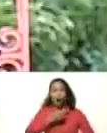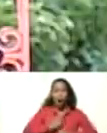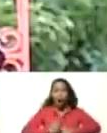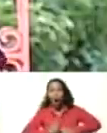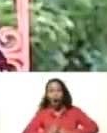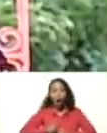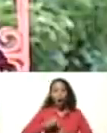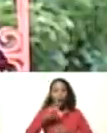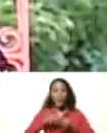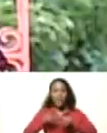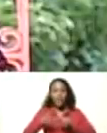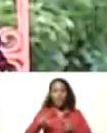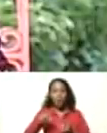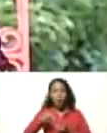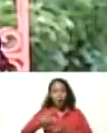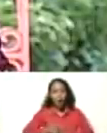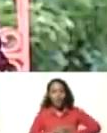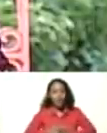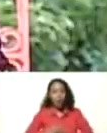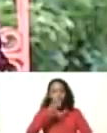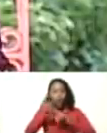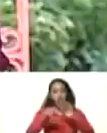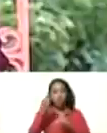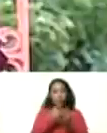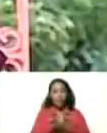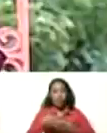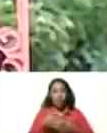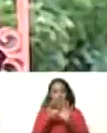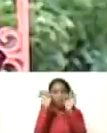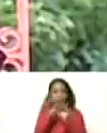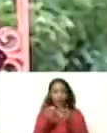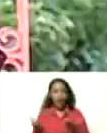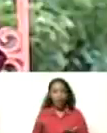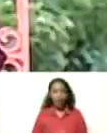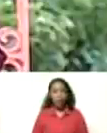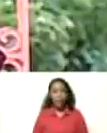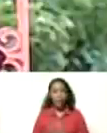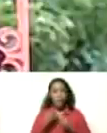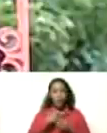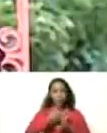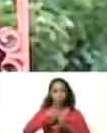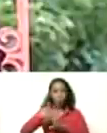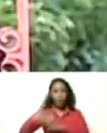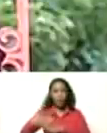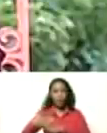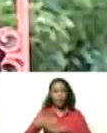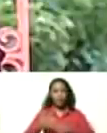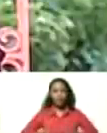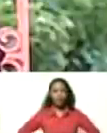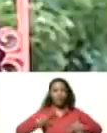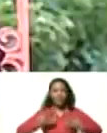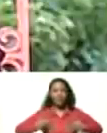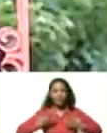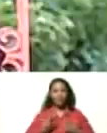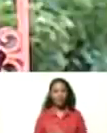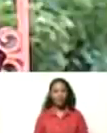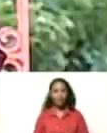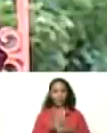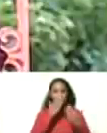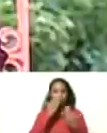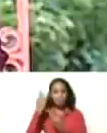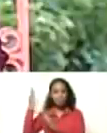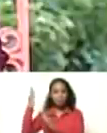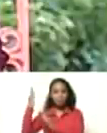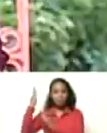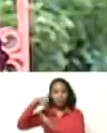Jesús. 12 millones de regalos para compartir con alegría. Ahí están las